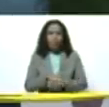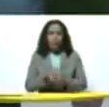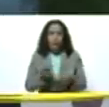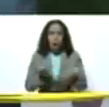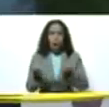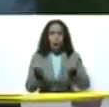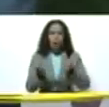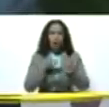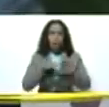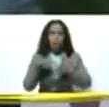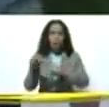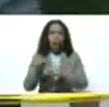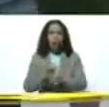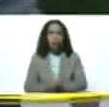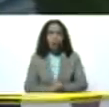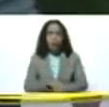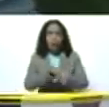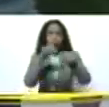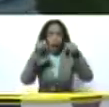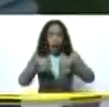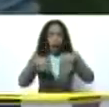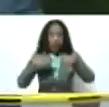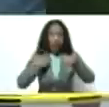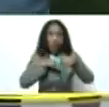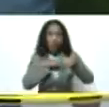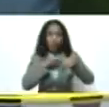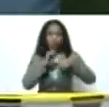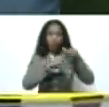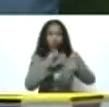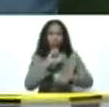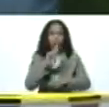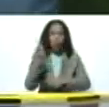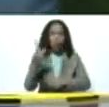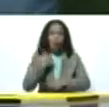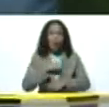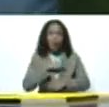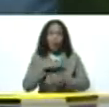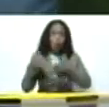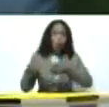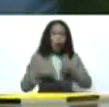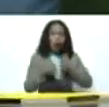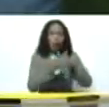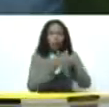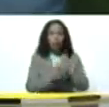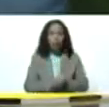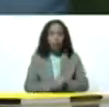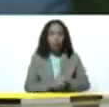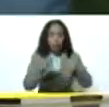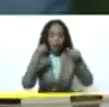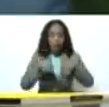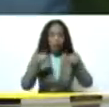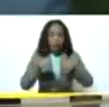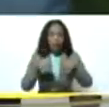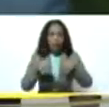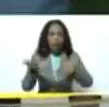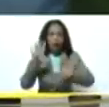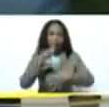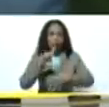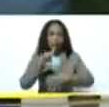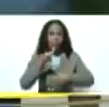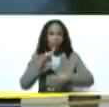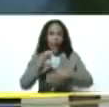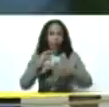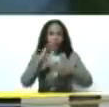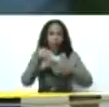imperial. Este es nuestro siglo, el siglo XXI. Y nuestro camino es este, América Latina y el